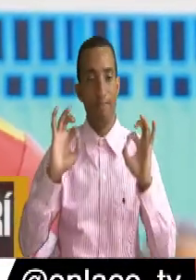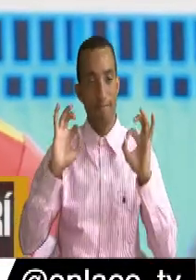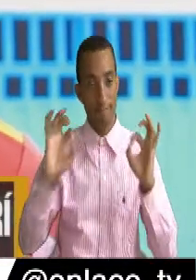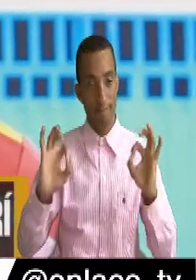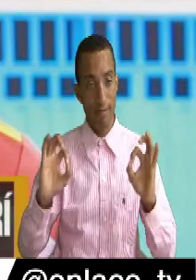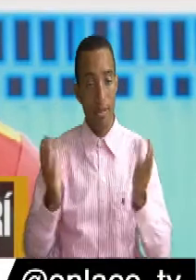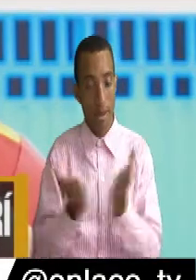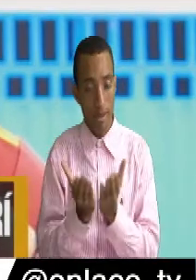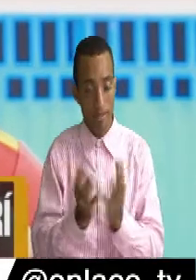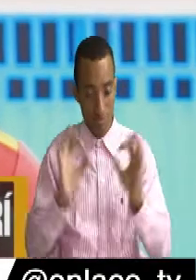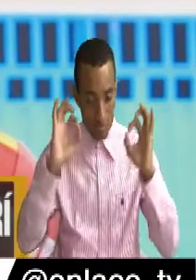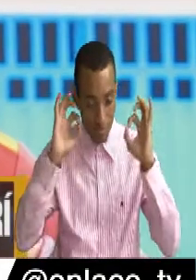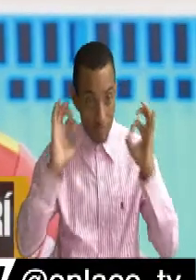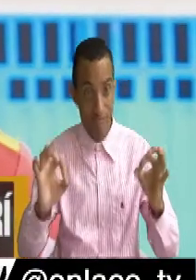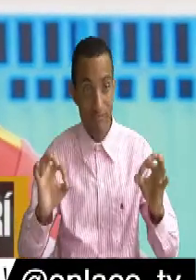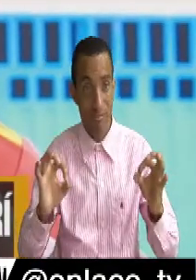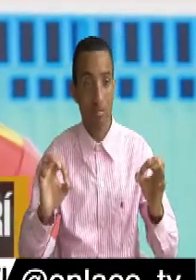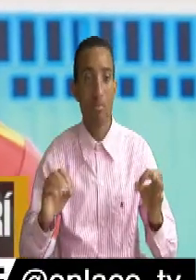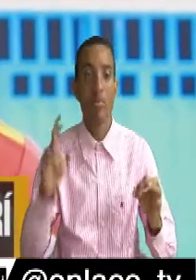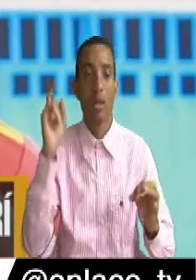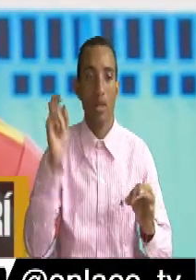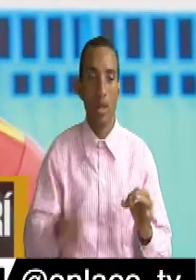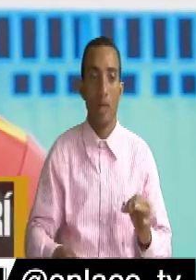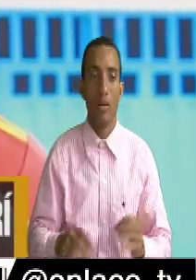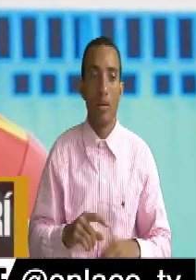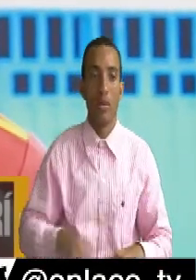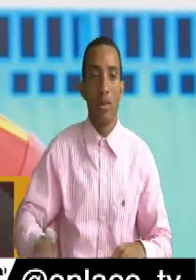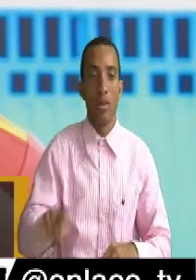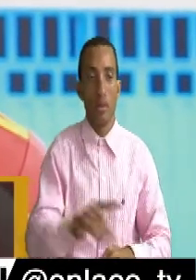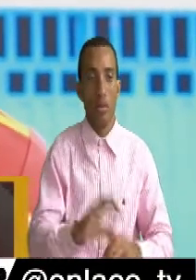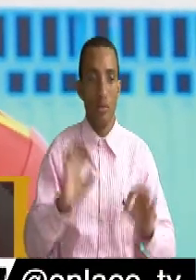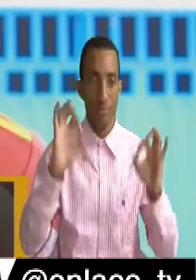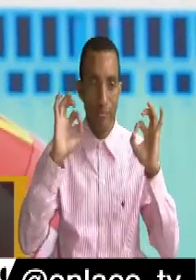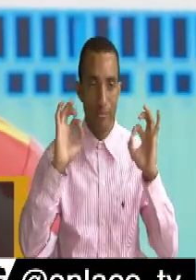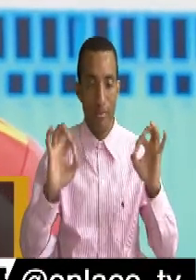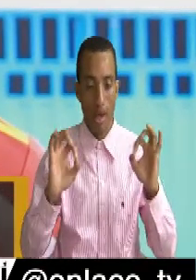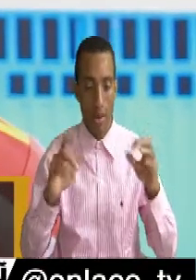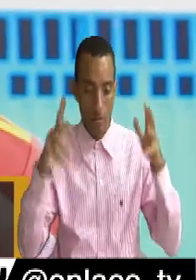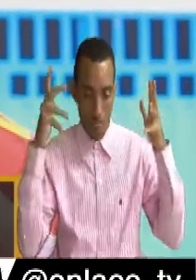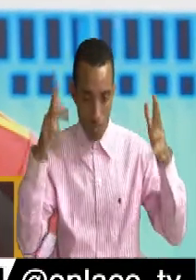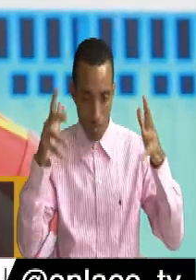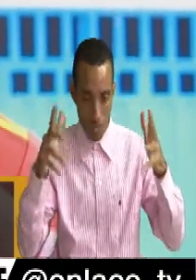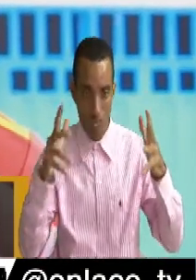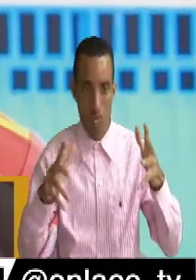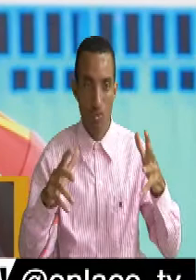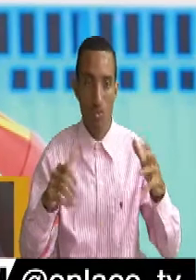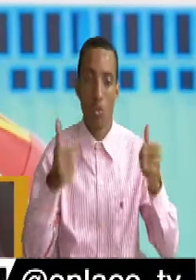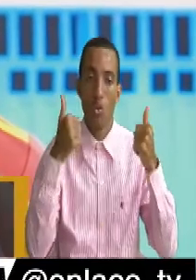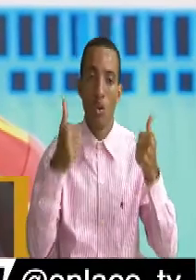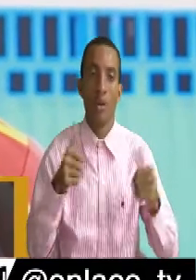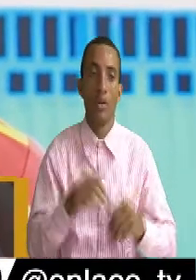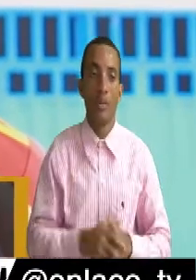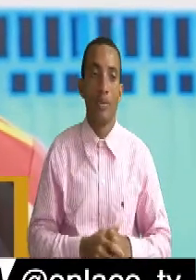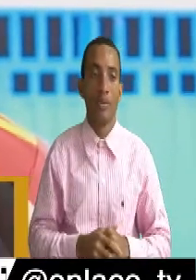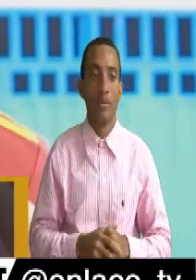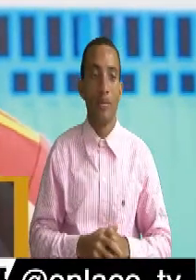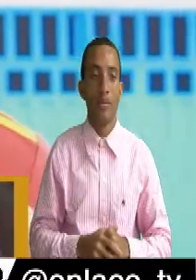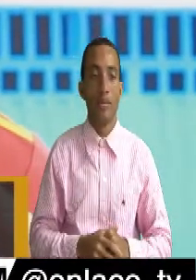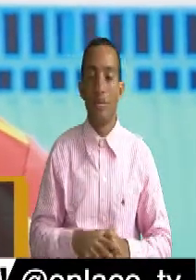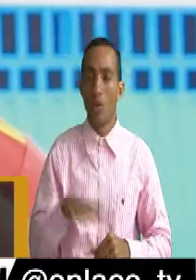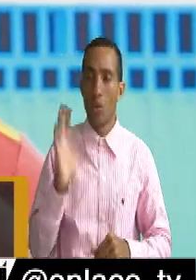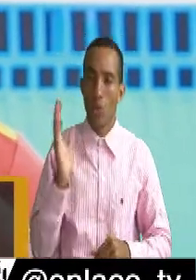que efectivamente las condiciones tienen que darse para que esa calidad de igual manera sea recíproca. Recibimos con mucho